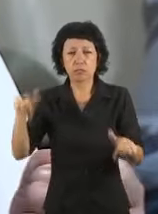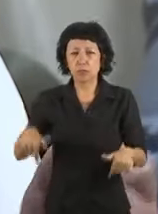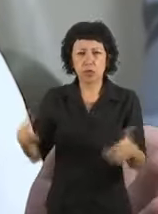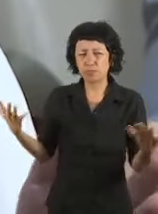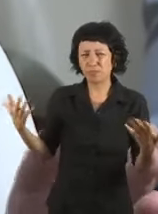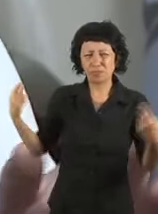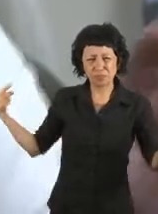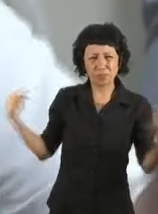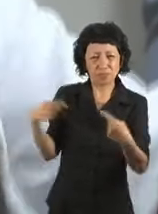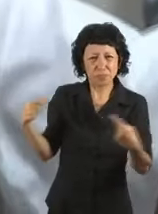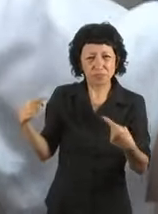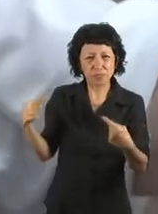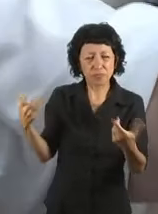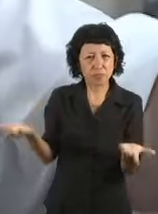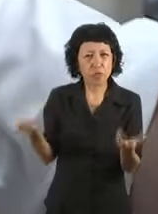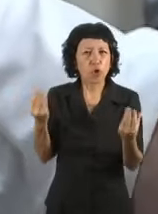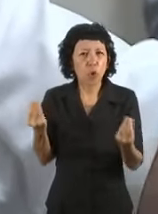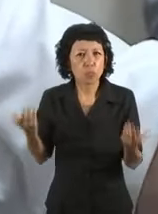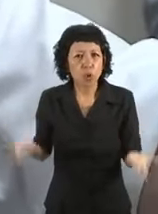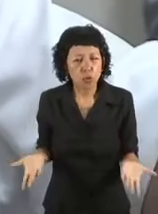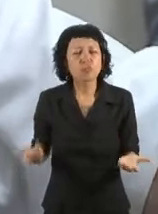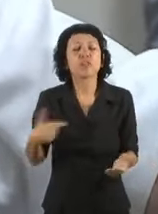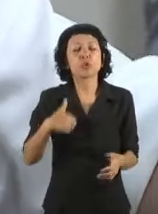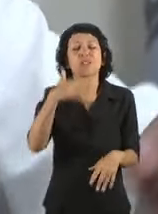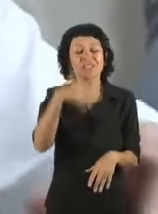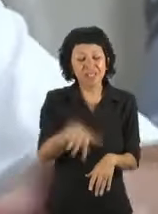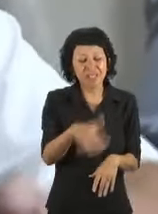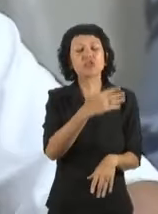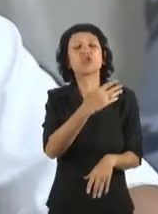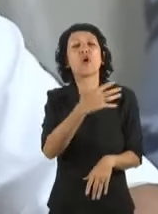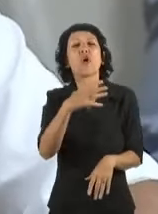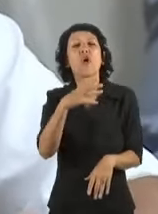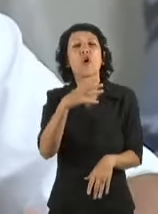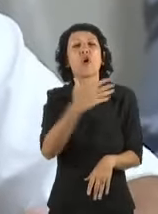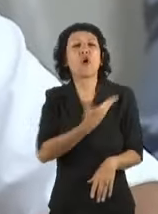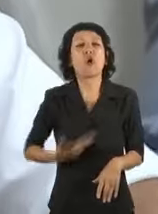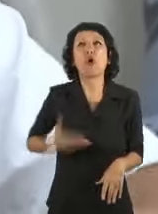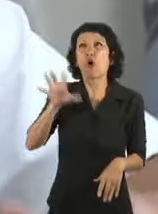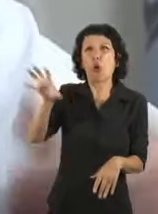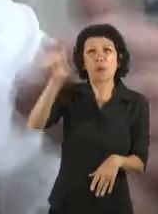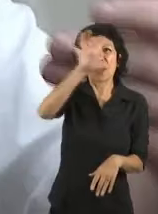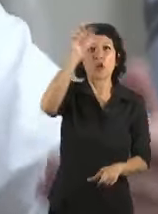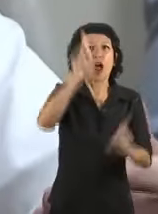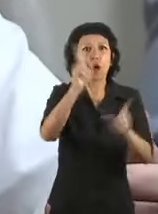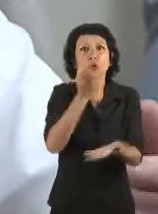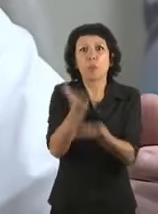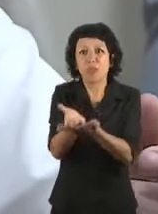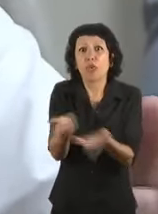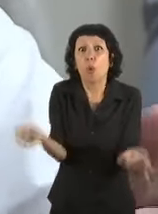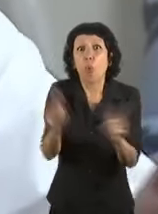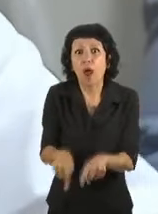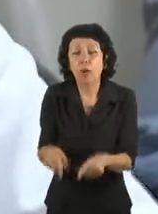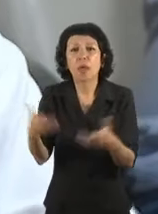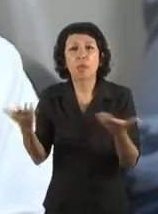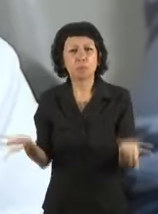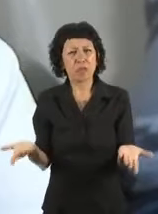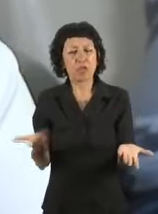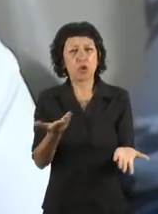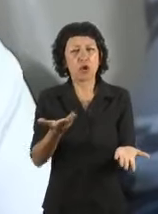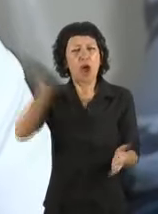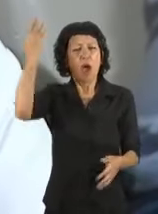Administración entiendo que hay un planteo de gobernadores que piden esto para sus arcas pero termine enviando El Ejecutivo si no es un